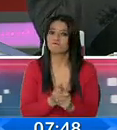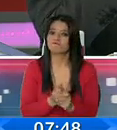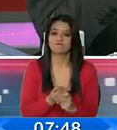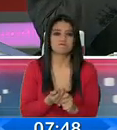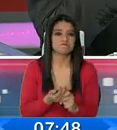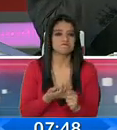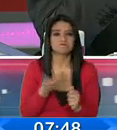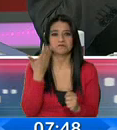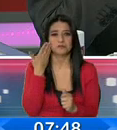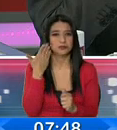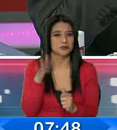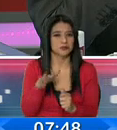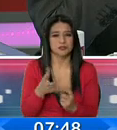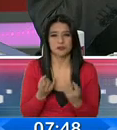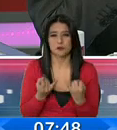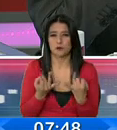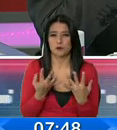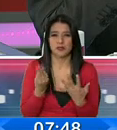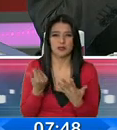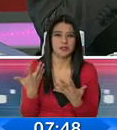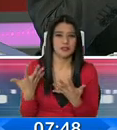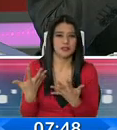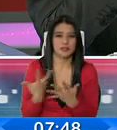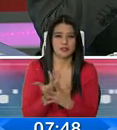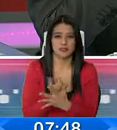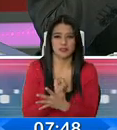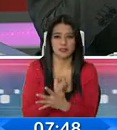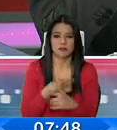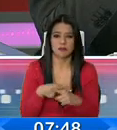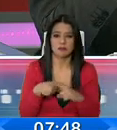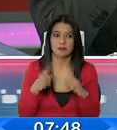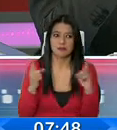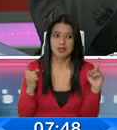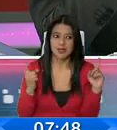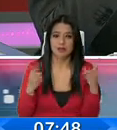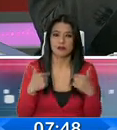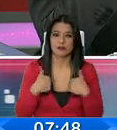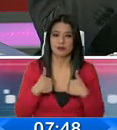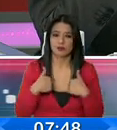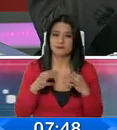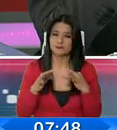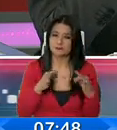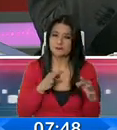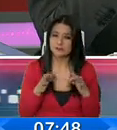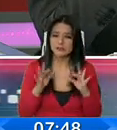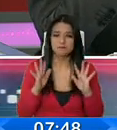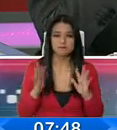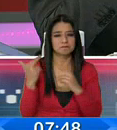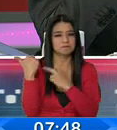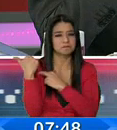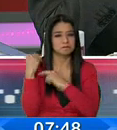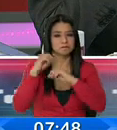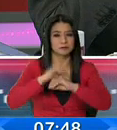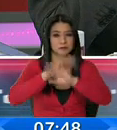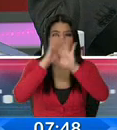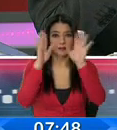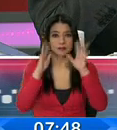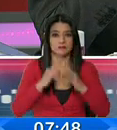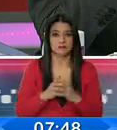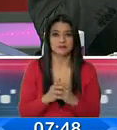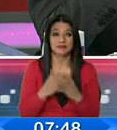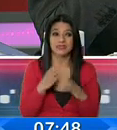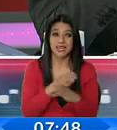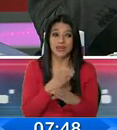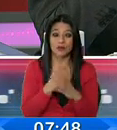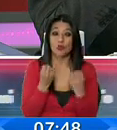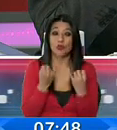Pero creo que en esto yo debo ser muy, muy responsable, porque poner cifras